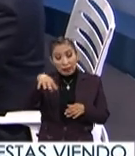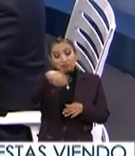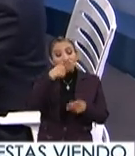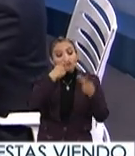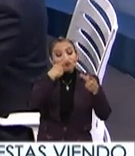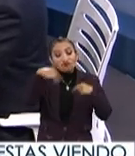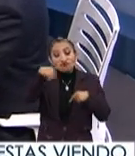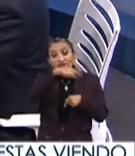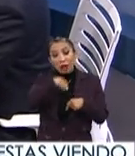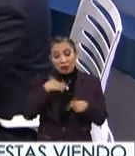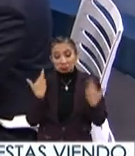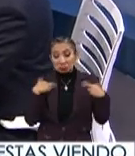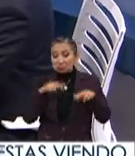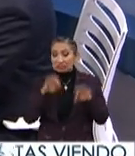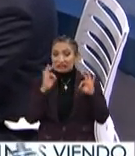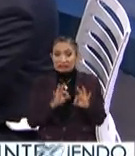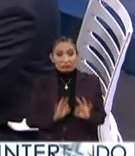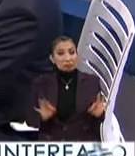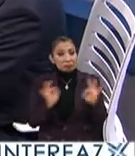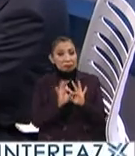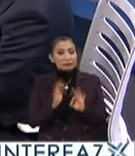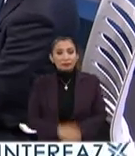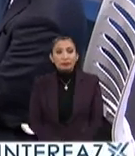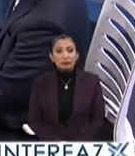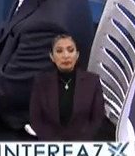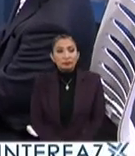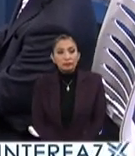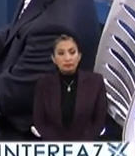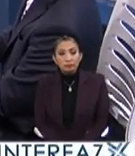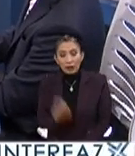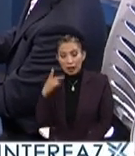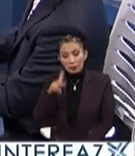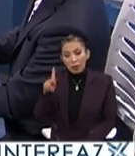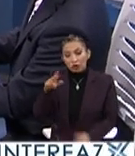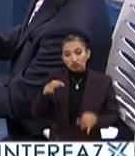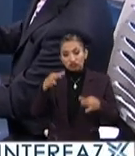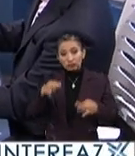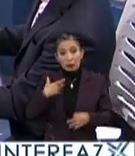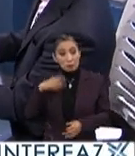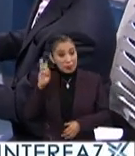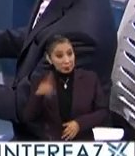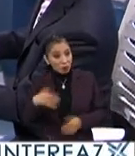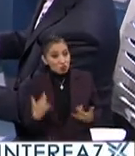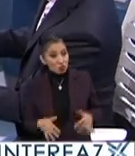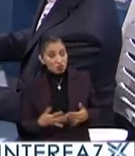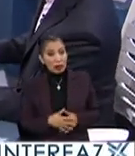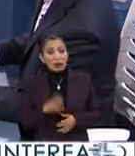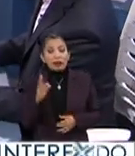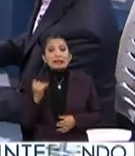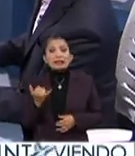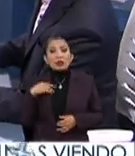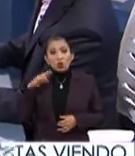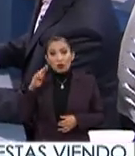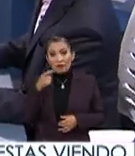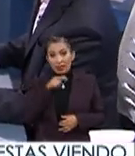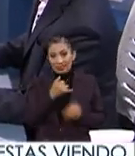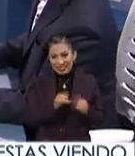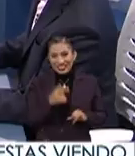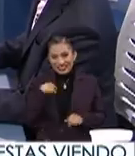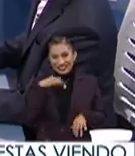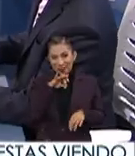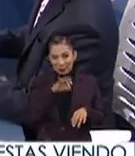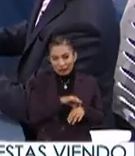que tenemos una representatividad muy importante en cuanto a los pueblos originarios. Sin lugar a dudas, y obviamente la Universidad